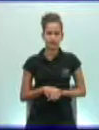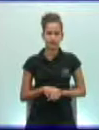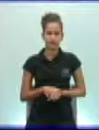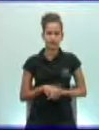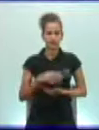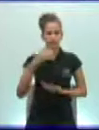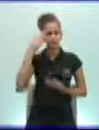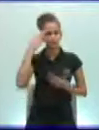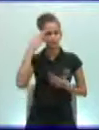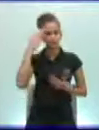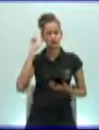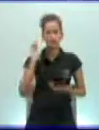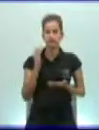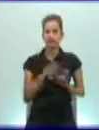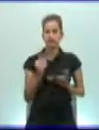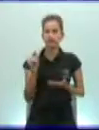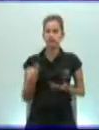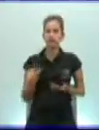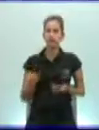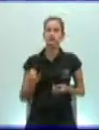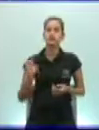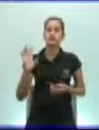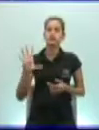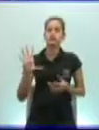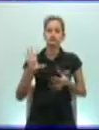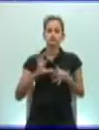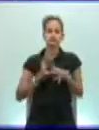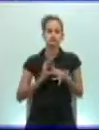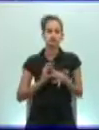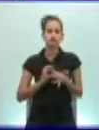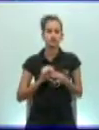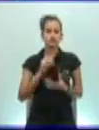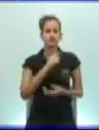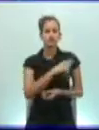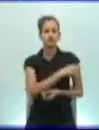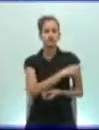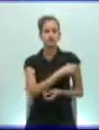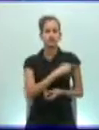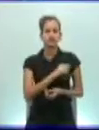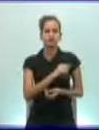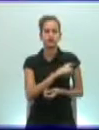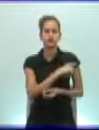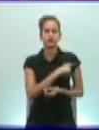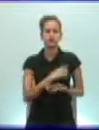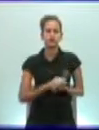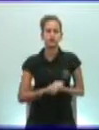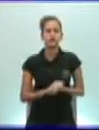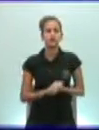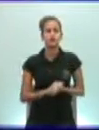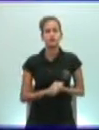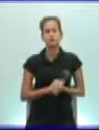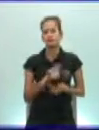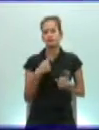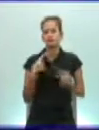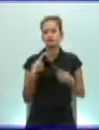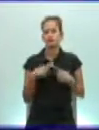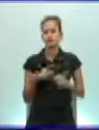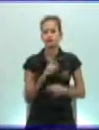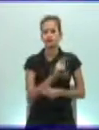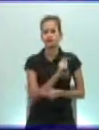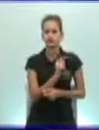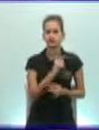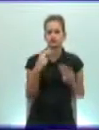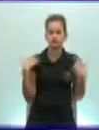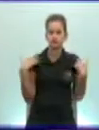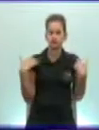Un saludo a los escolares de quinto grado del nivel educativo primaria, a docentes y directivos que nos acompañan y